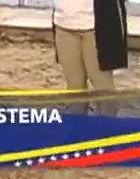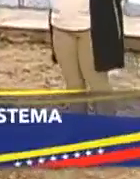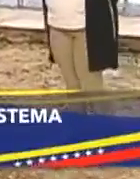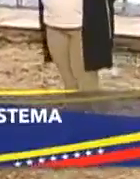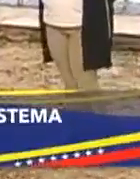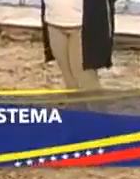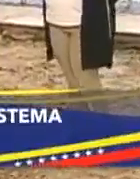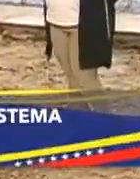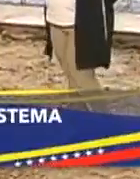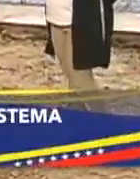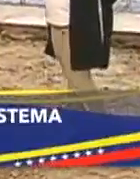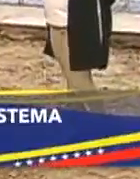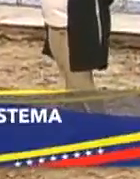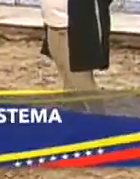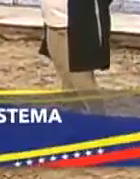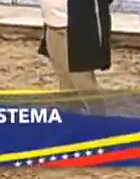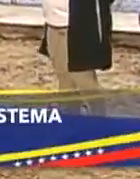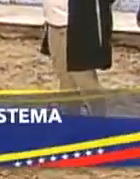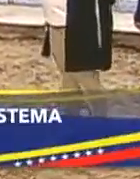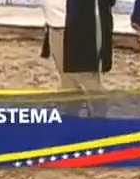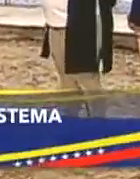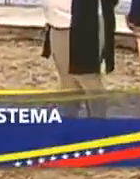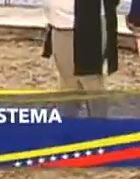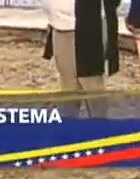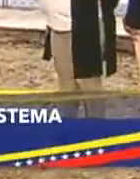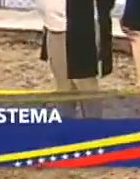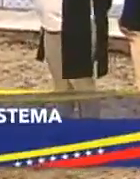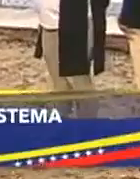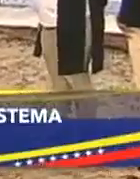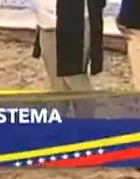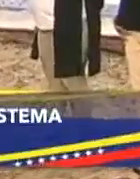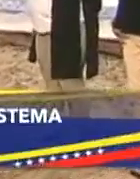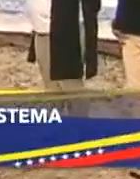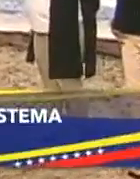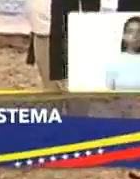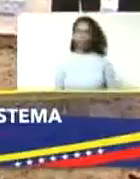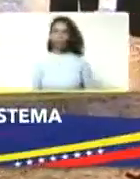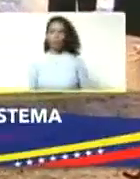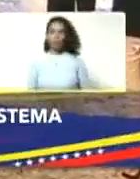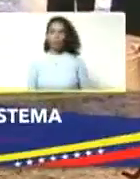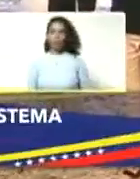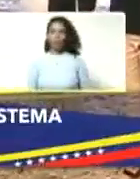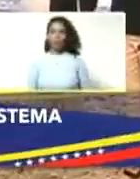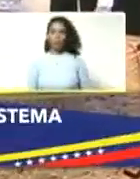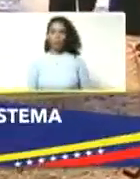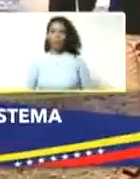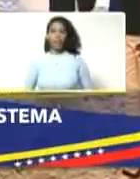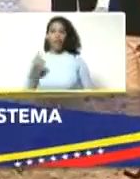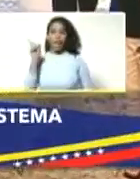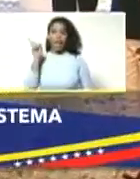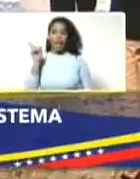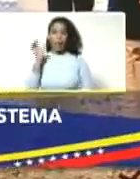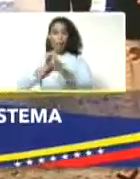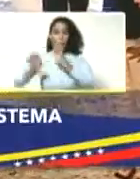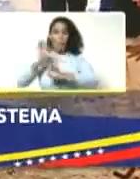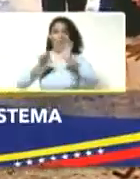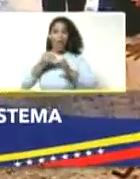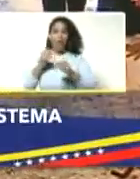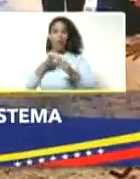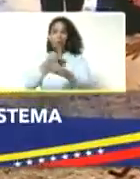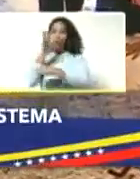Viene llegando de la Organización de Naciones Unidas. La mujer se lució por allá. Ya nos vas a hablar cómo te fue en Nueva